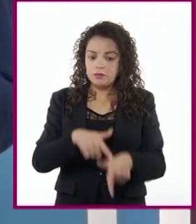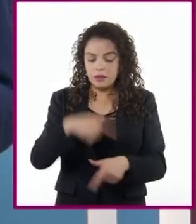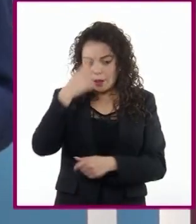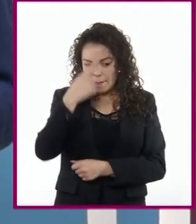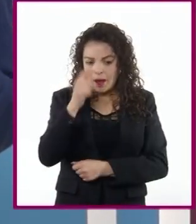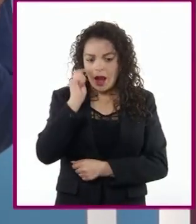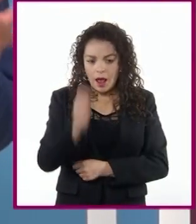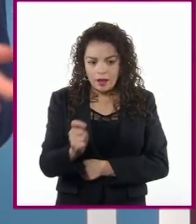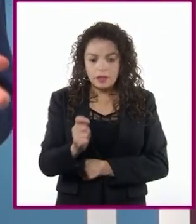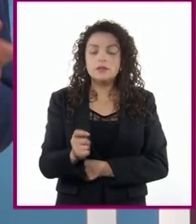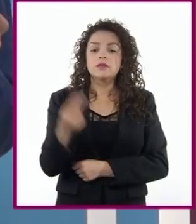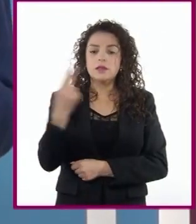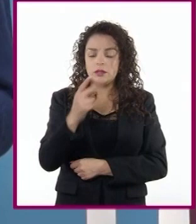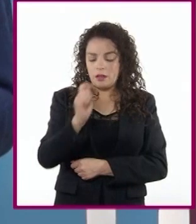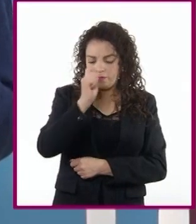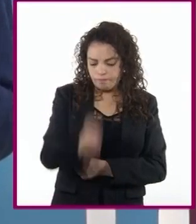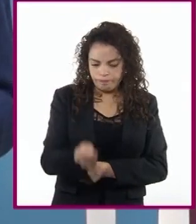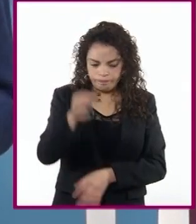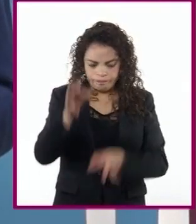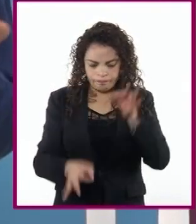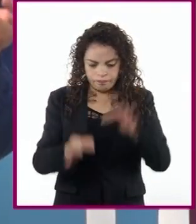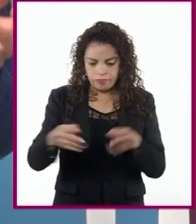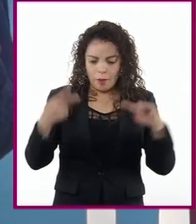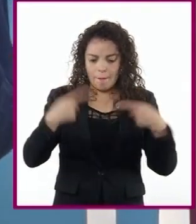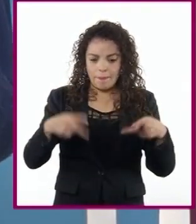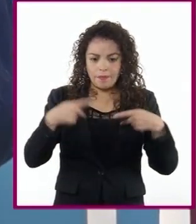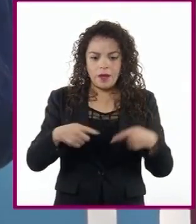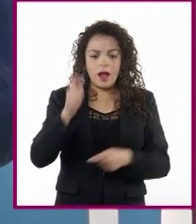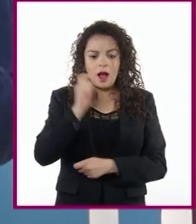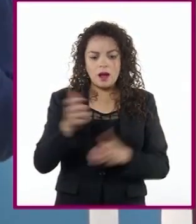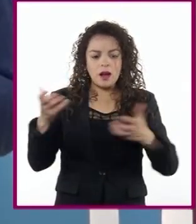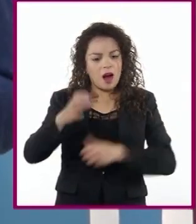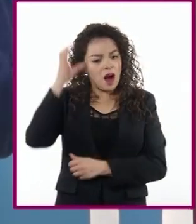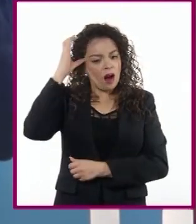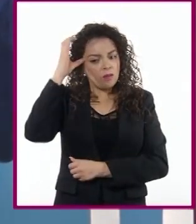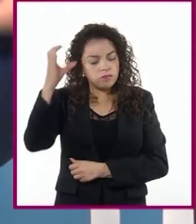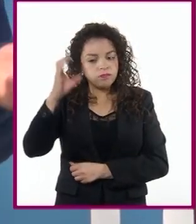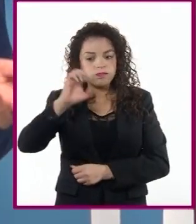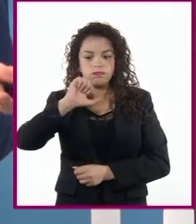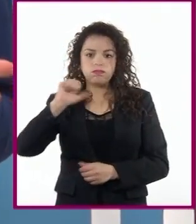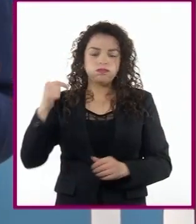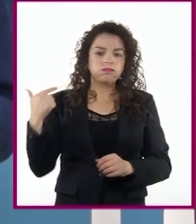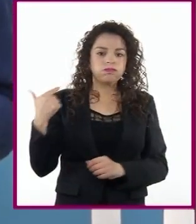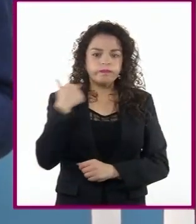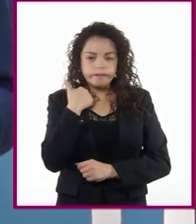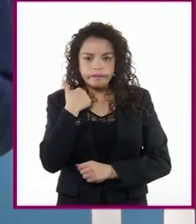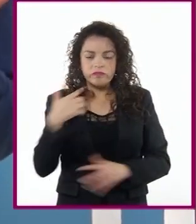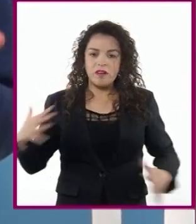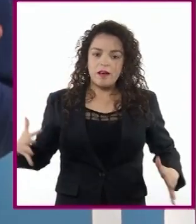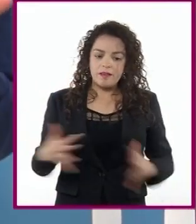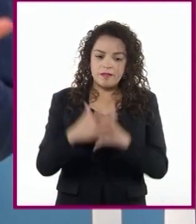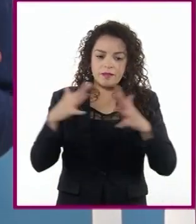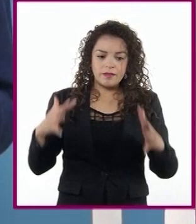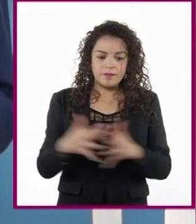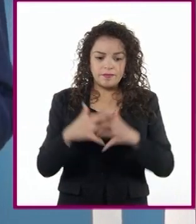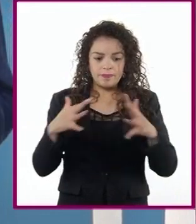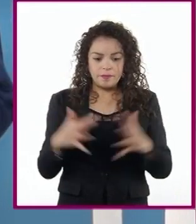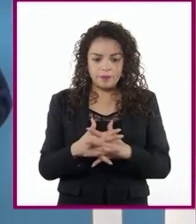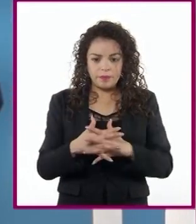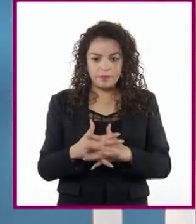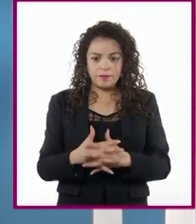misión es juzgar a las personas acusadas de cometer crímenes de genocidio, guerra, agresión y lesa